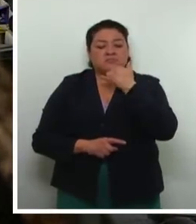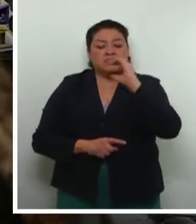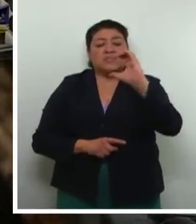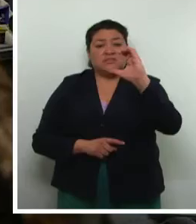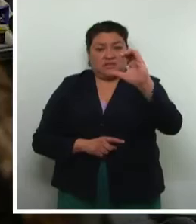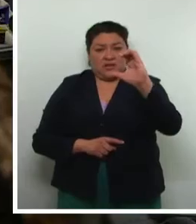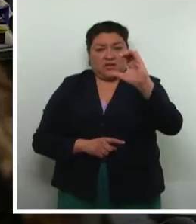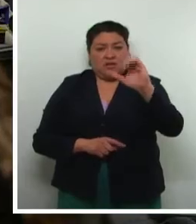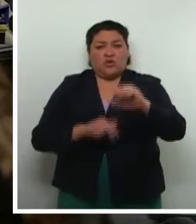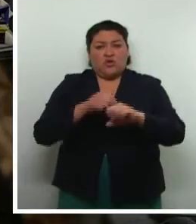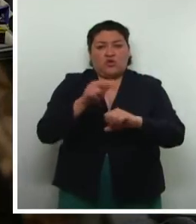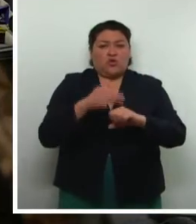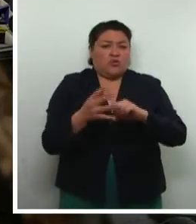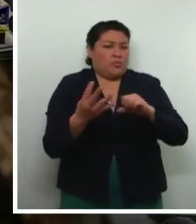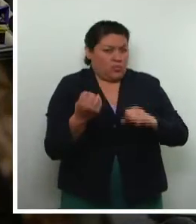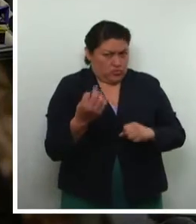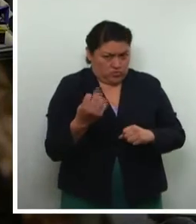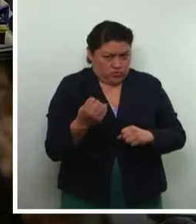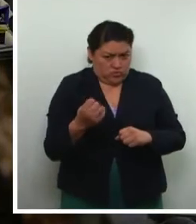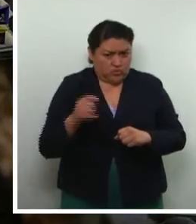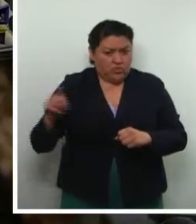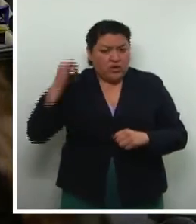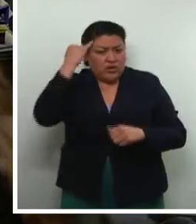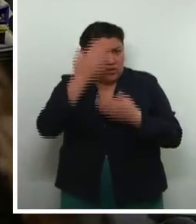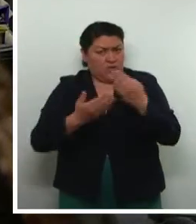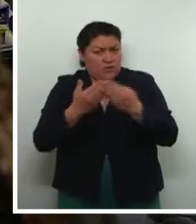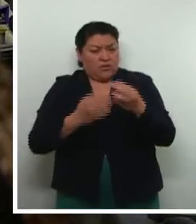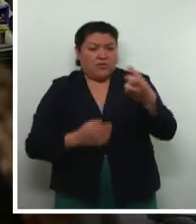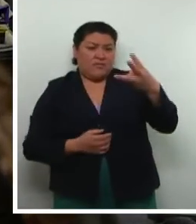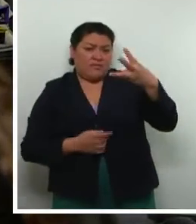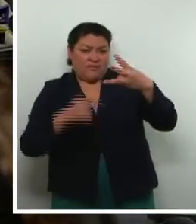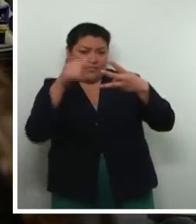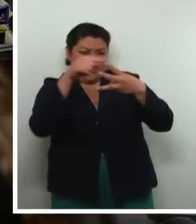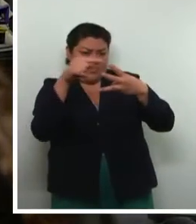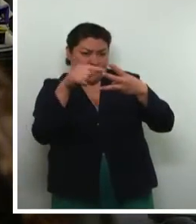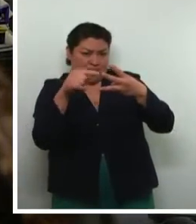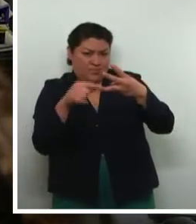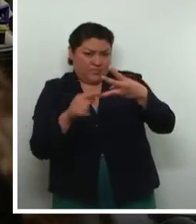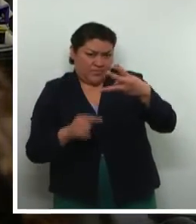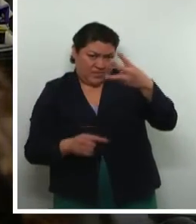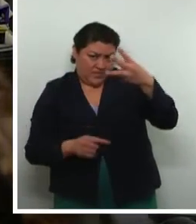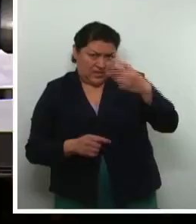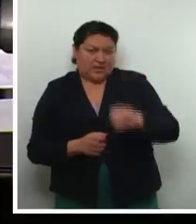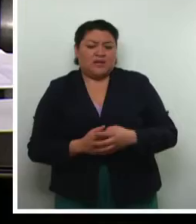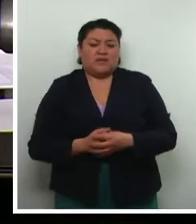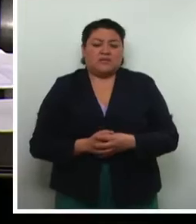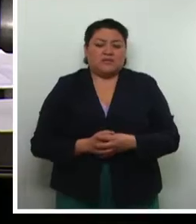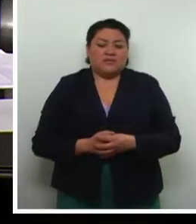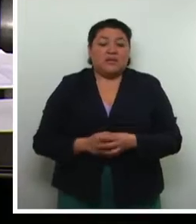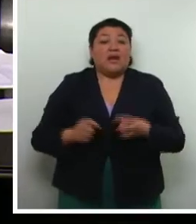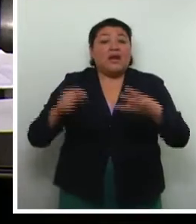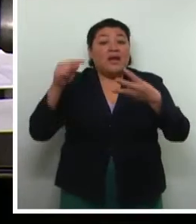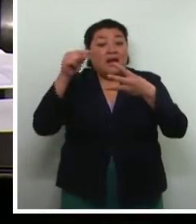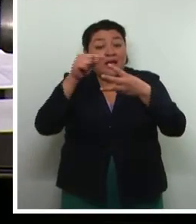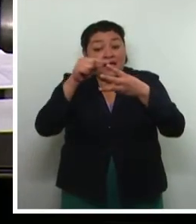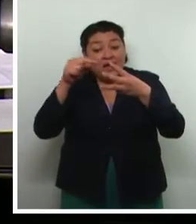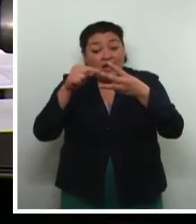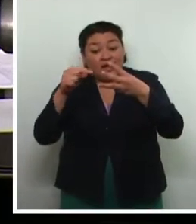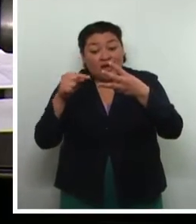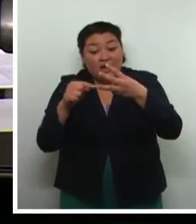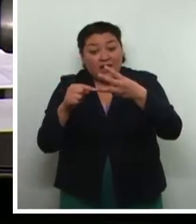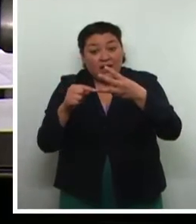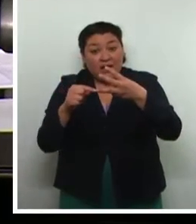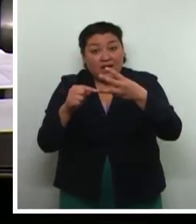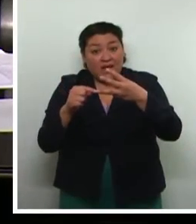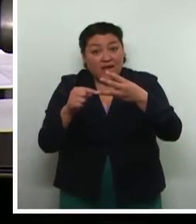C, numeral 9. Esas tres porciones normativas no fueron